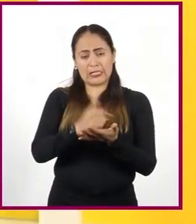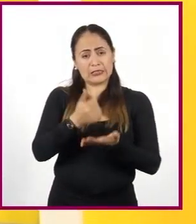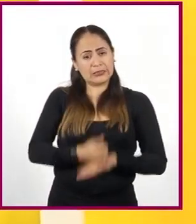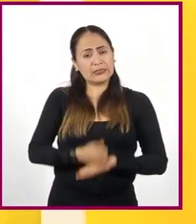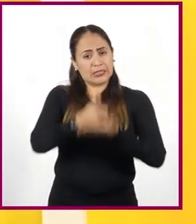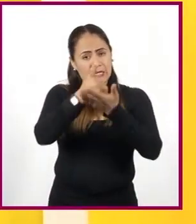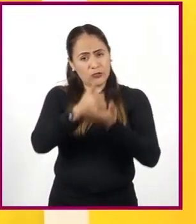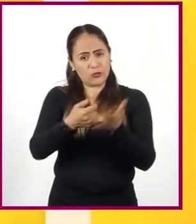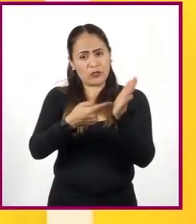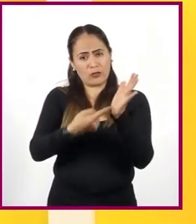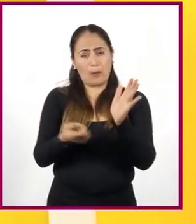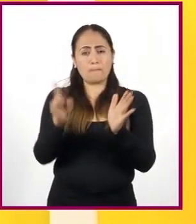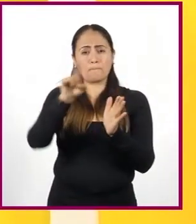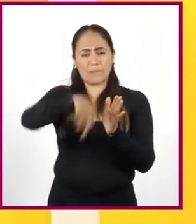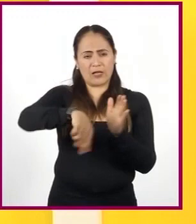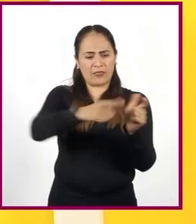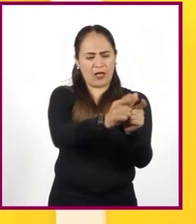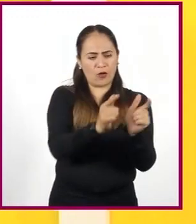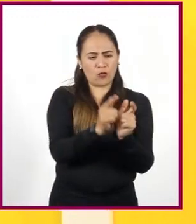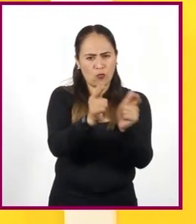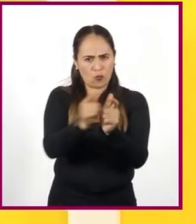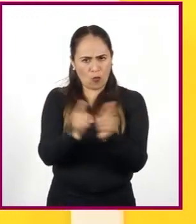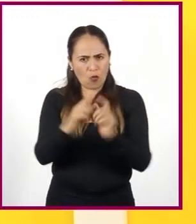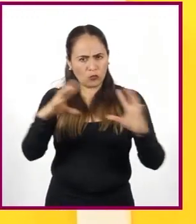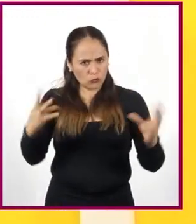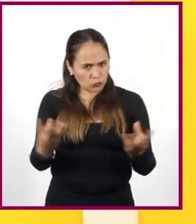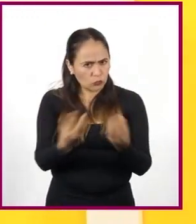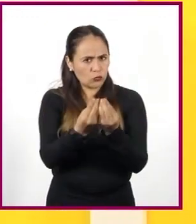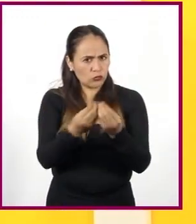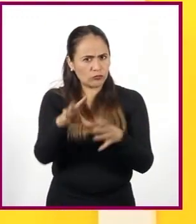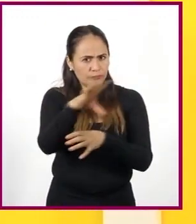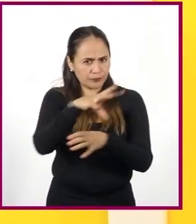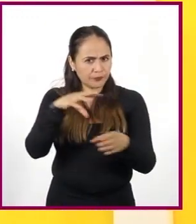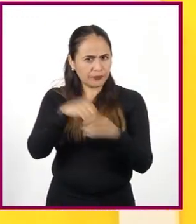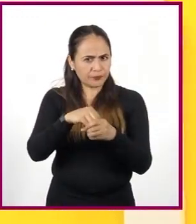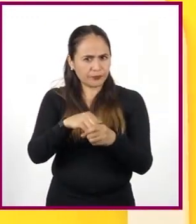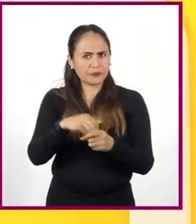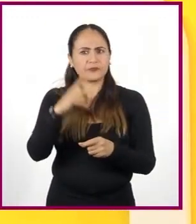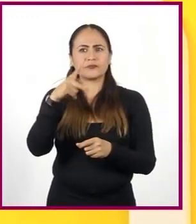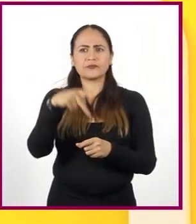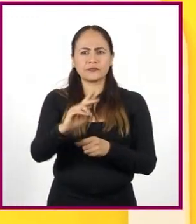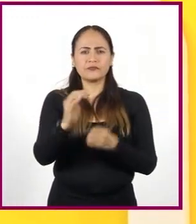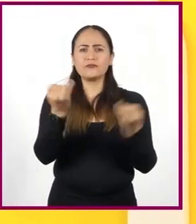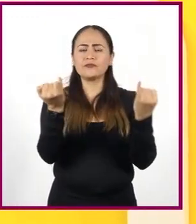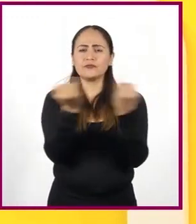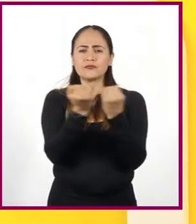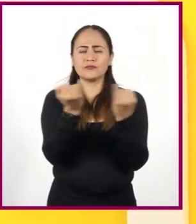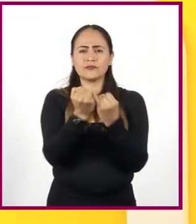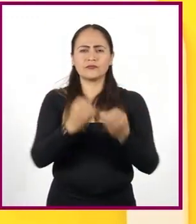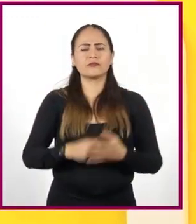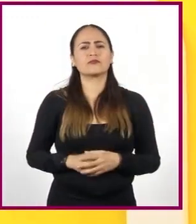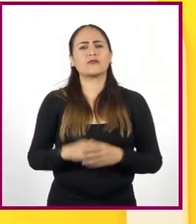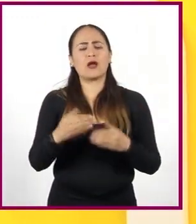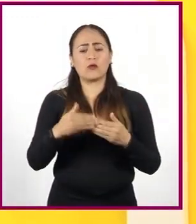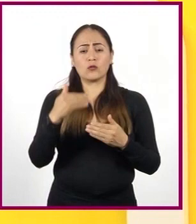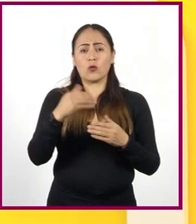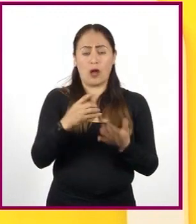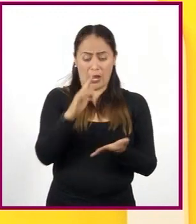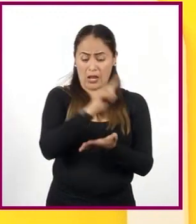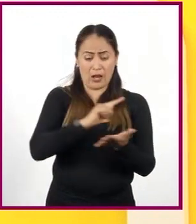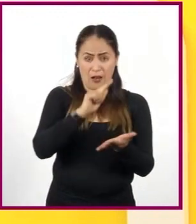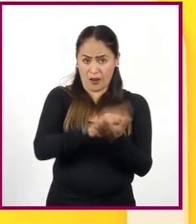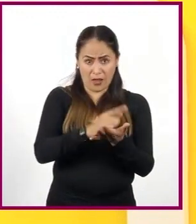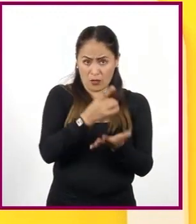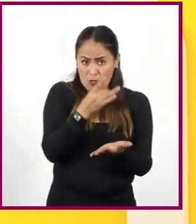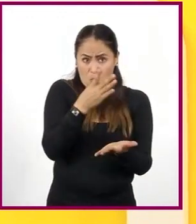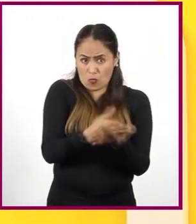de las personas y los grupos en las actividades cotidianas. Sin embargo, se resaltó que, más allá de las leyes, se